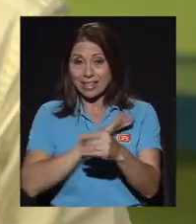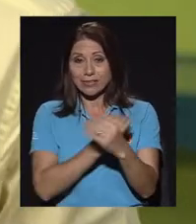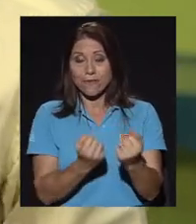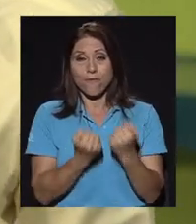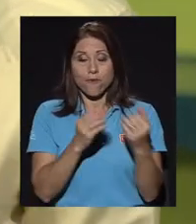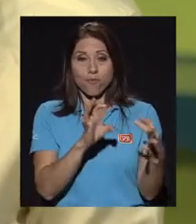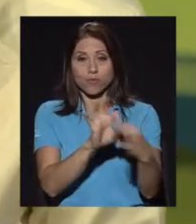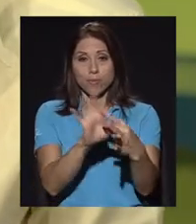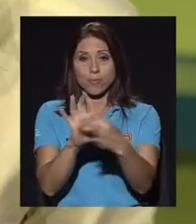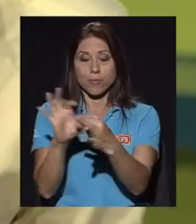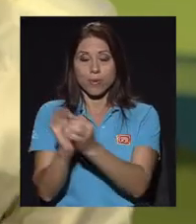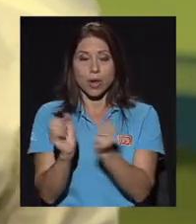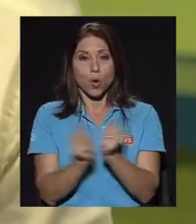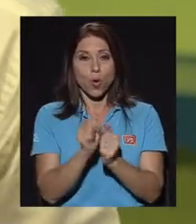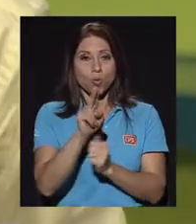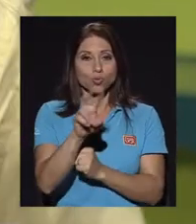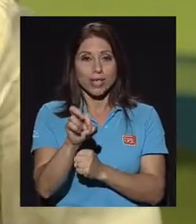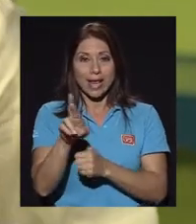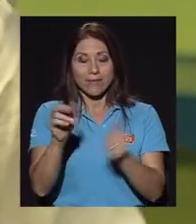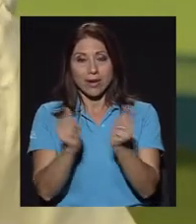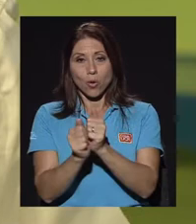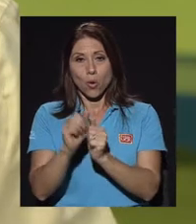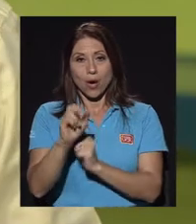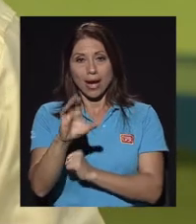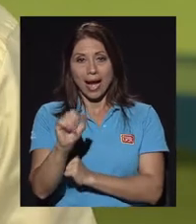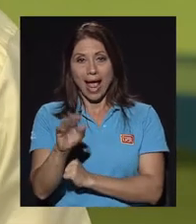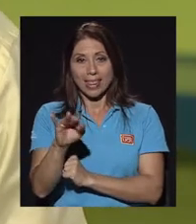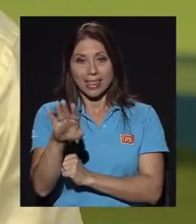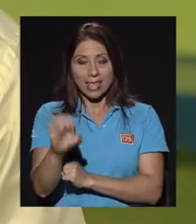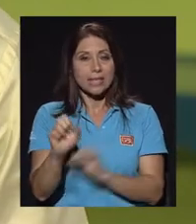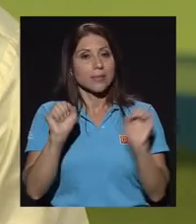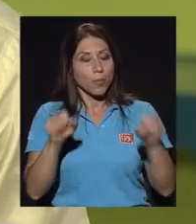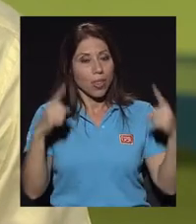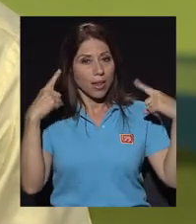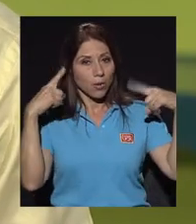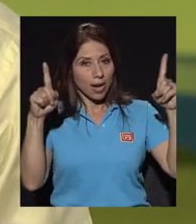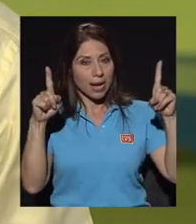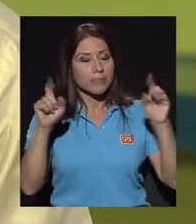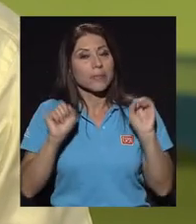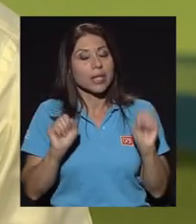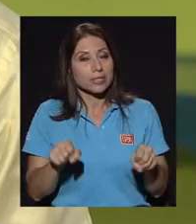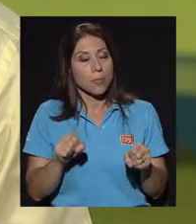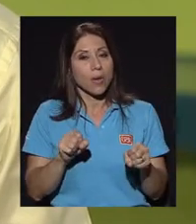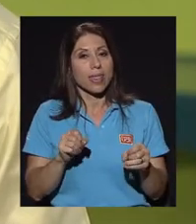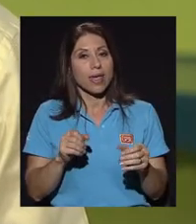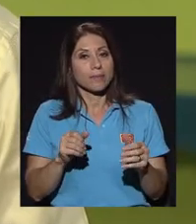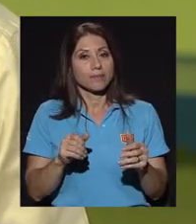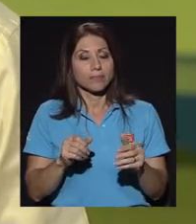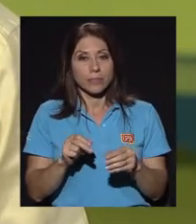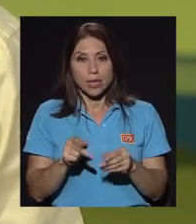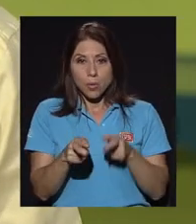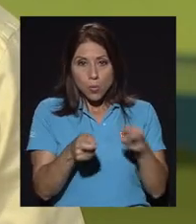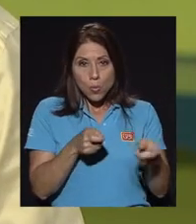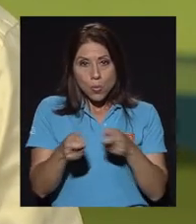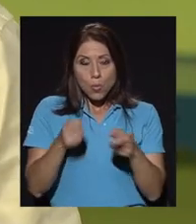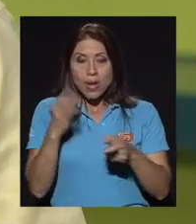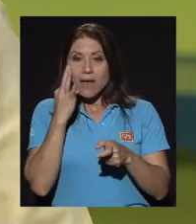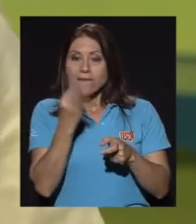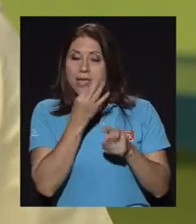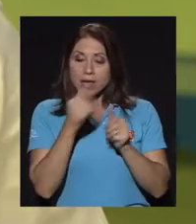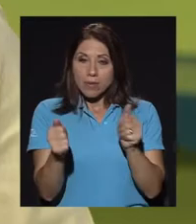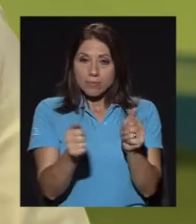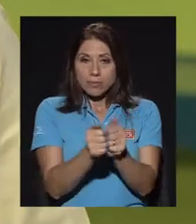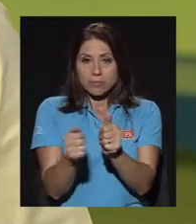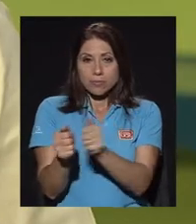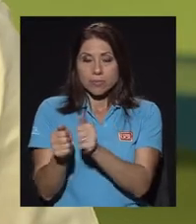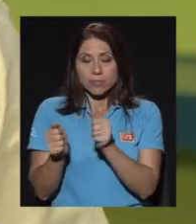mencioné, con la Universidad de Costa Rica y CATIE, se puedan lograr y que se pueda dar un manejo conjunto de la finca, porque si lo vemos también